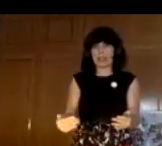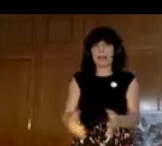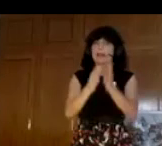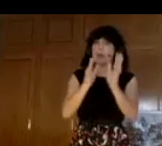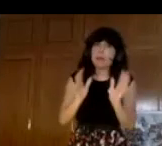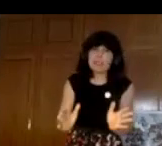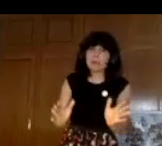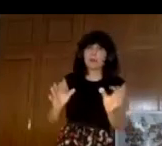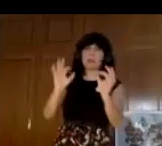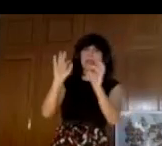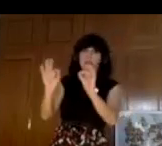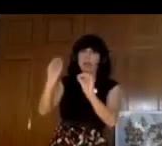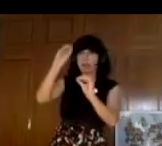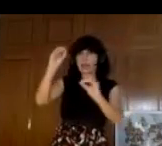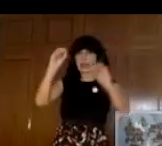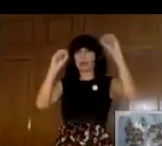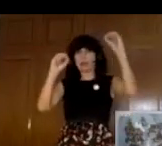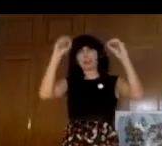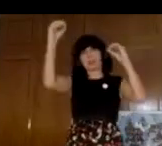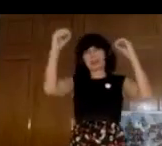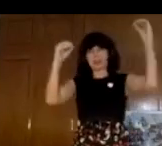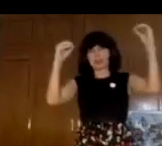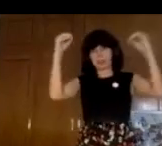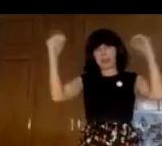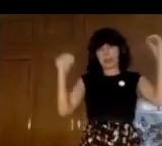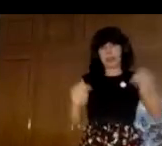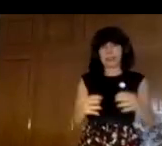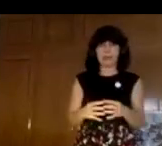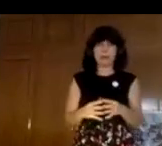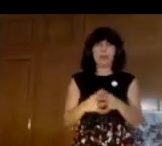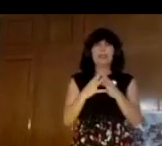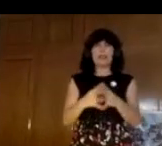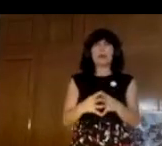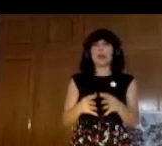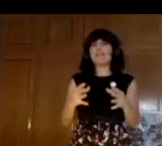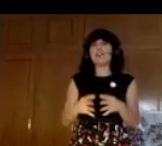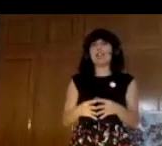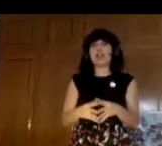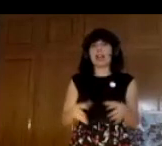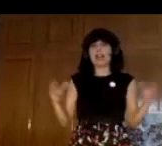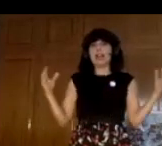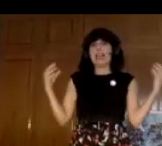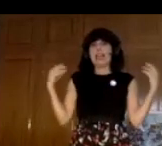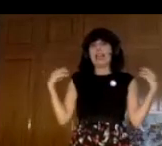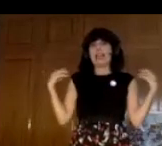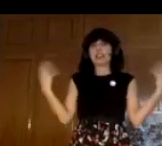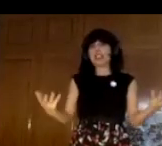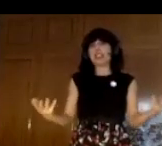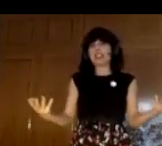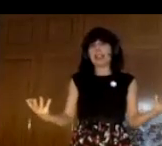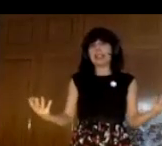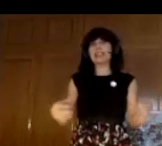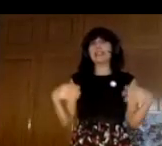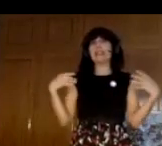cosas a la vez. Se puede luchar por por cada uno de los peldaños al tiempo. Segundo, el enfoque local. Las